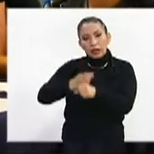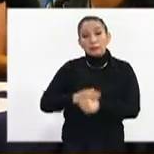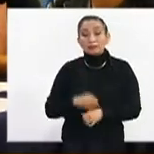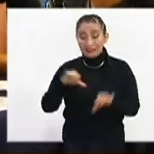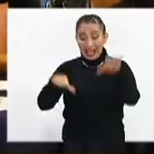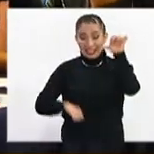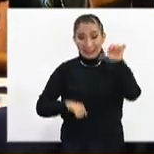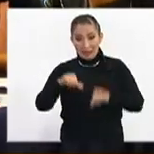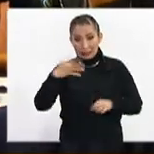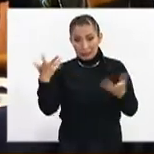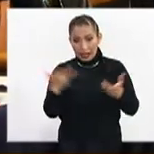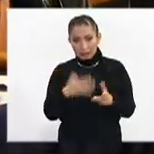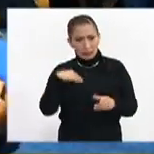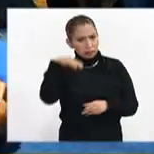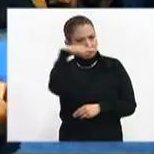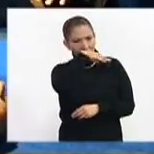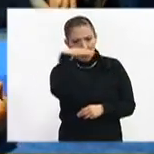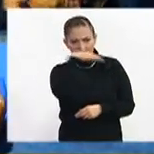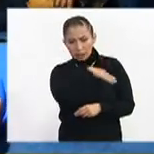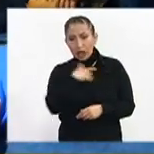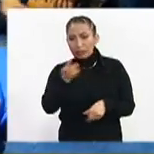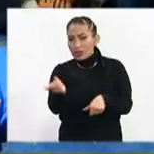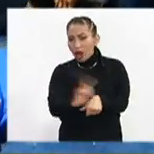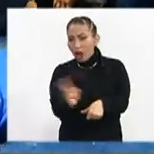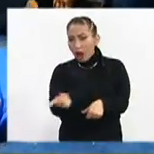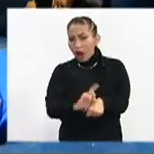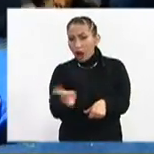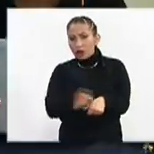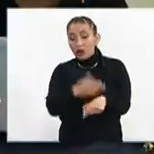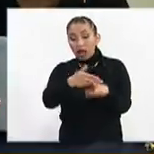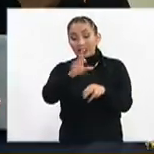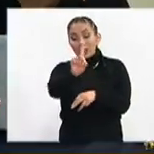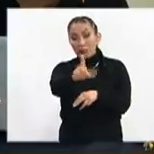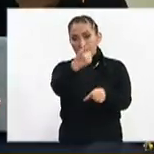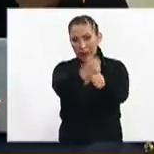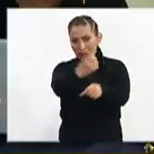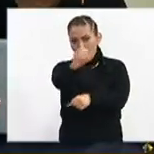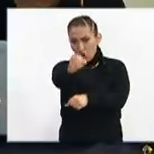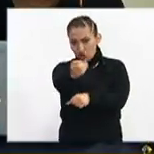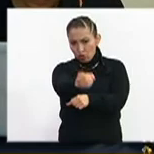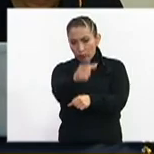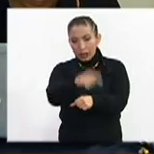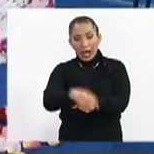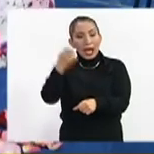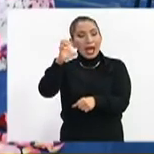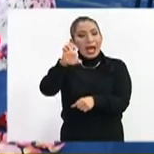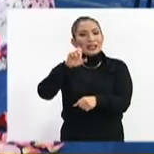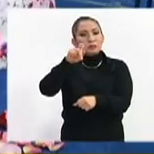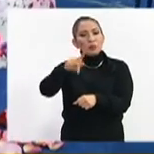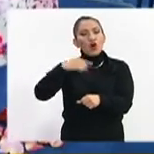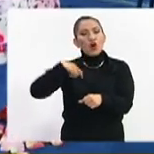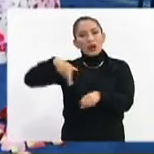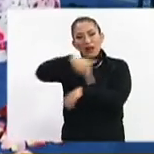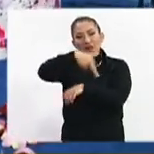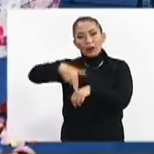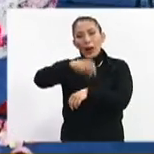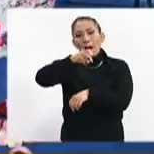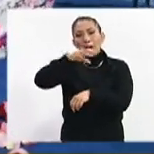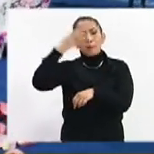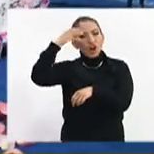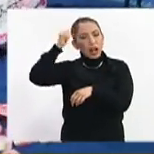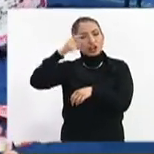Las actividades se realizan de manera gratuita todos los días hasta el domingo 1 de octubre en Expo Reforma, ubicado en Morelos